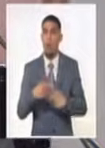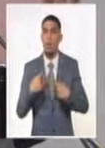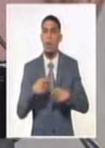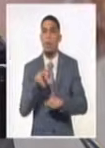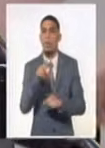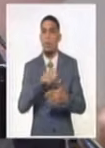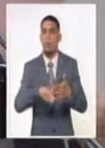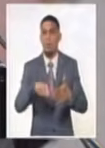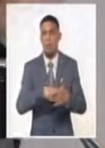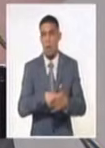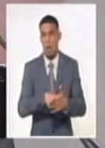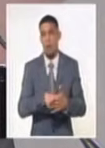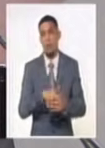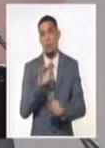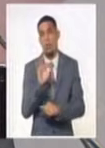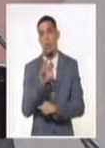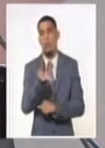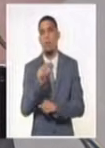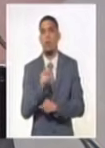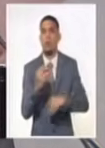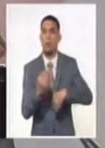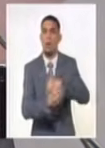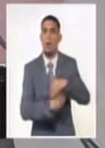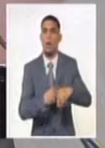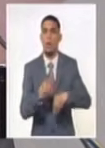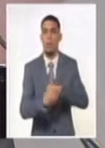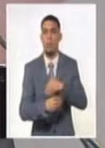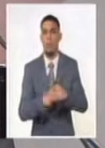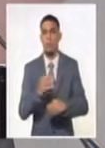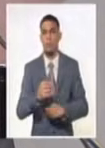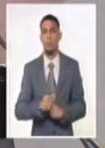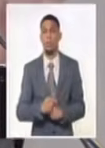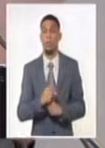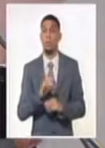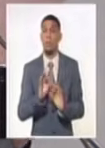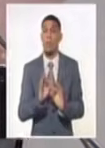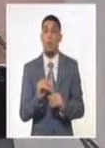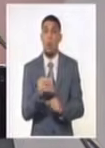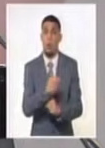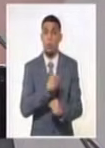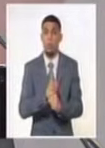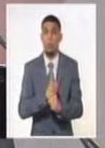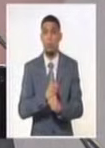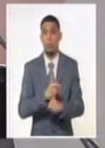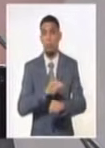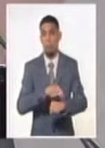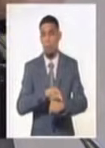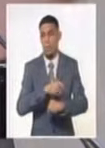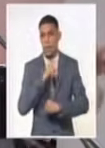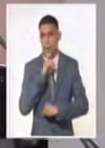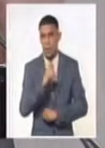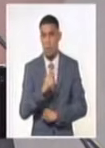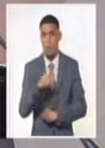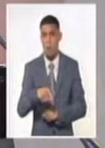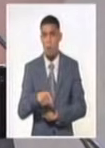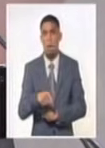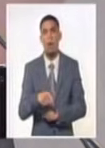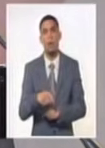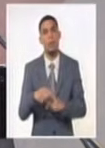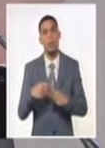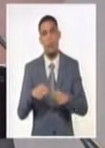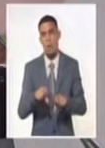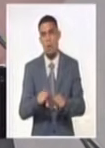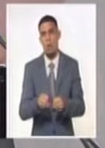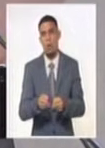o alternativas que nosotros planificamos en aquel momento que había que utilizar en situaciones como esta y ahora, obviamente, la realidad objetiva nos obliga a